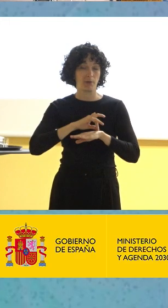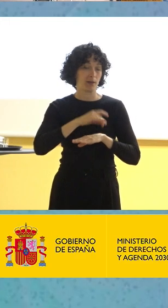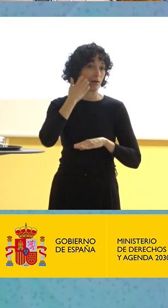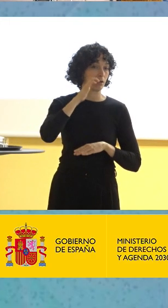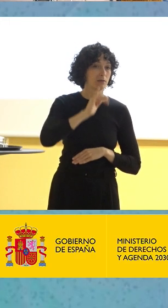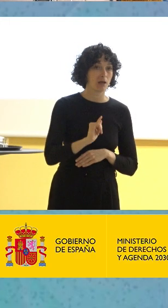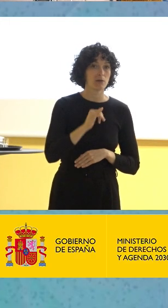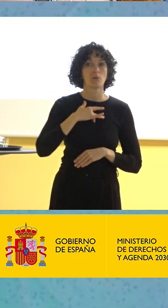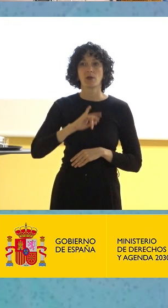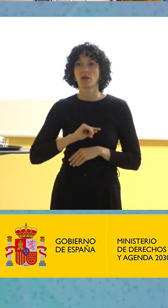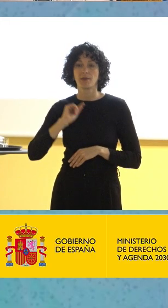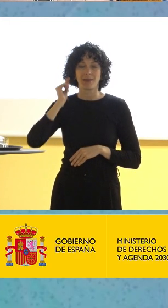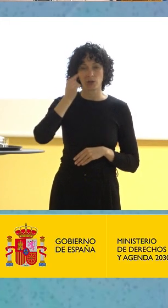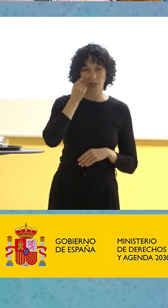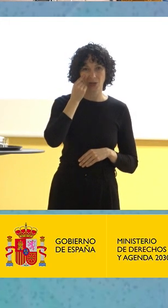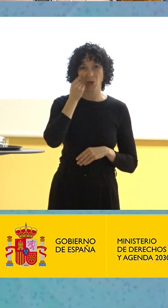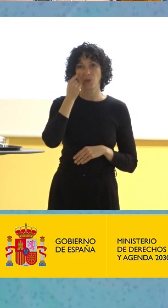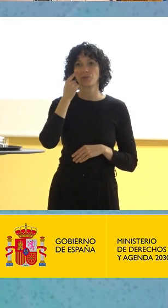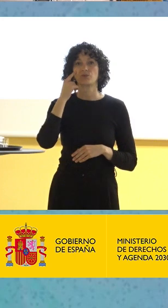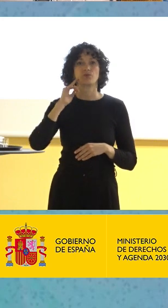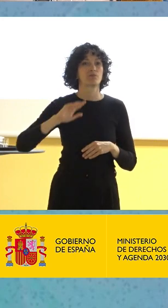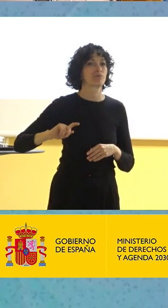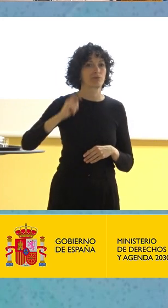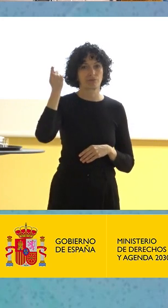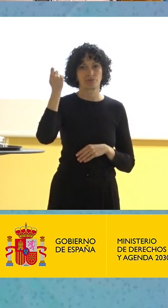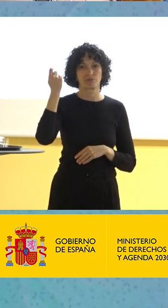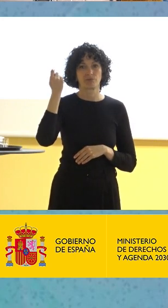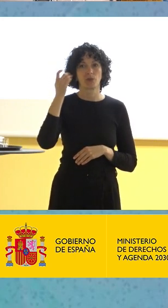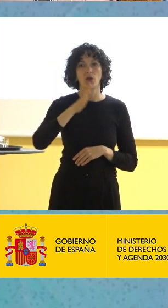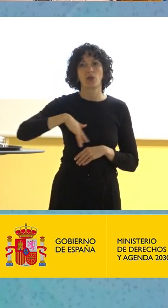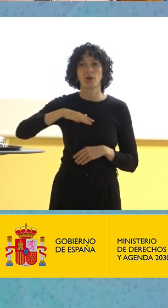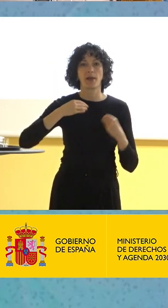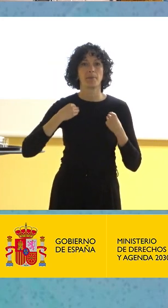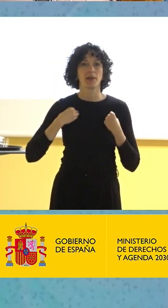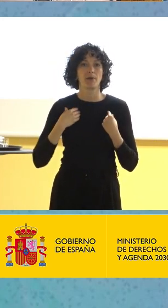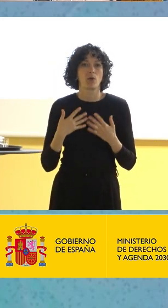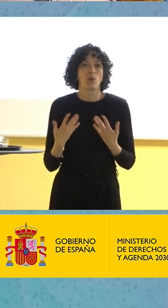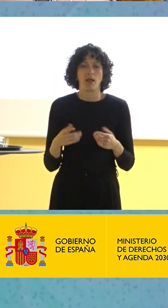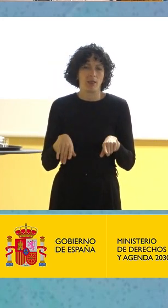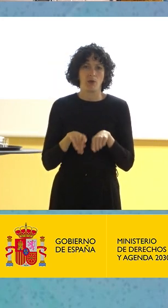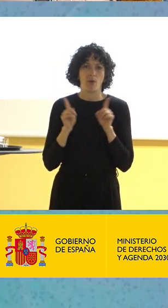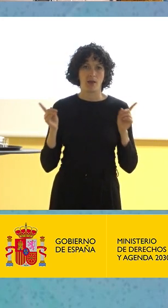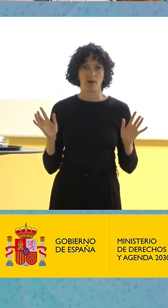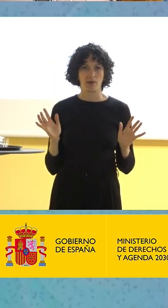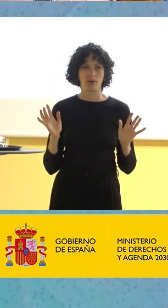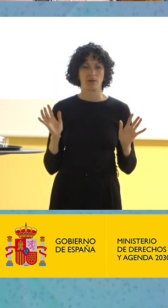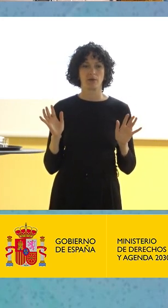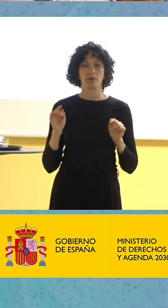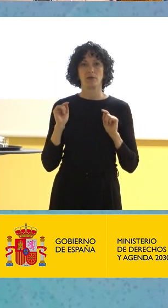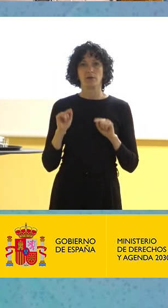puedan llegar a un diagnóstico independientemente del lugar en el que residan. Bueno, digamos